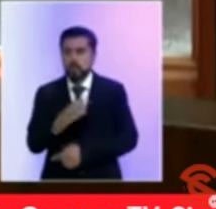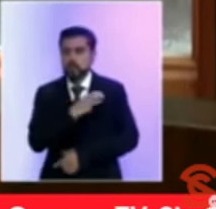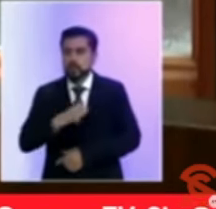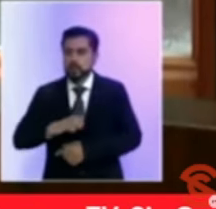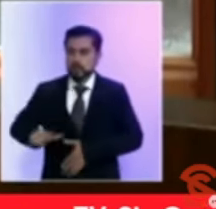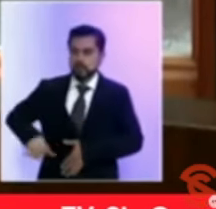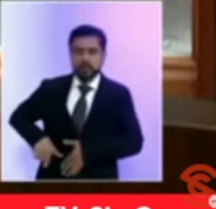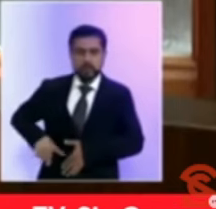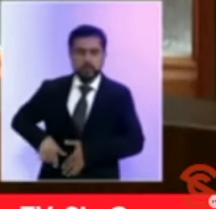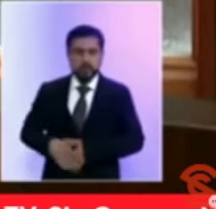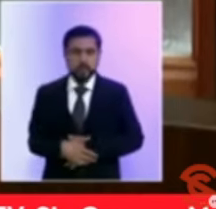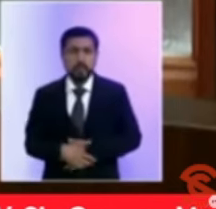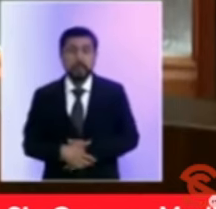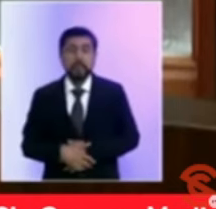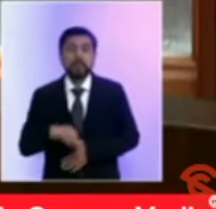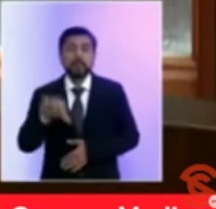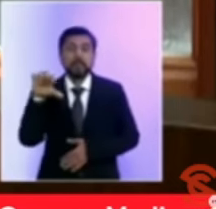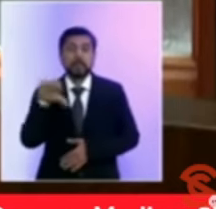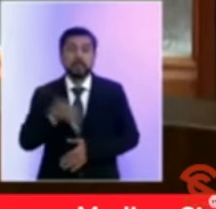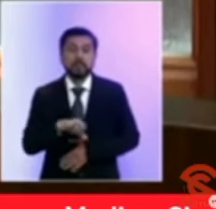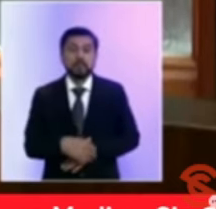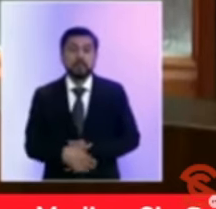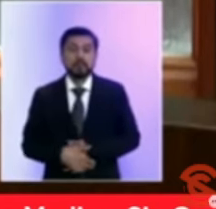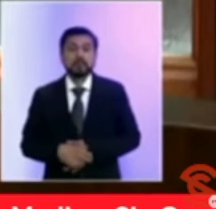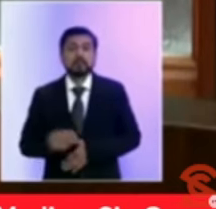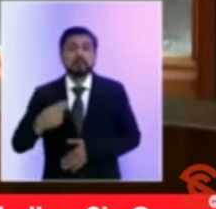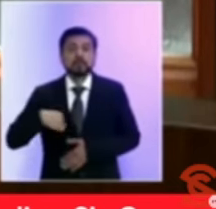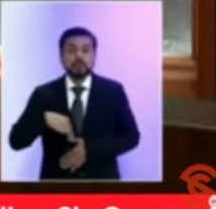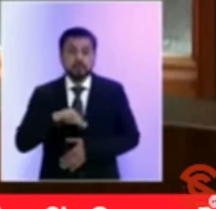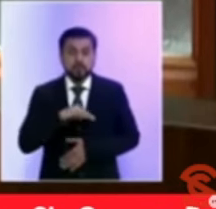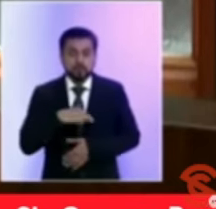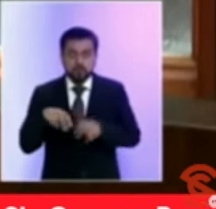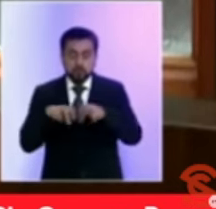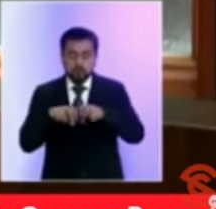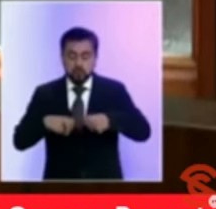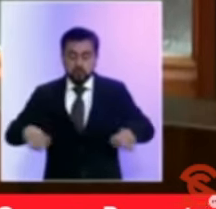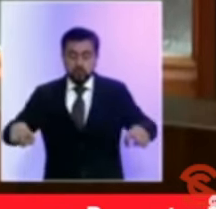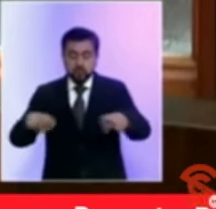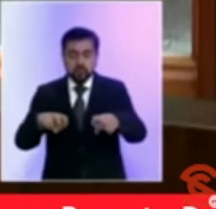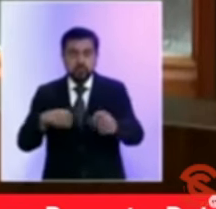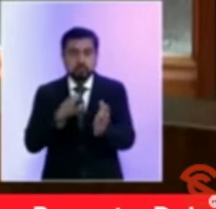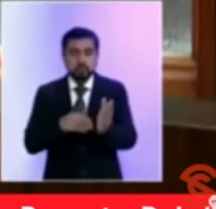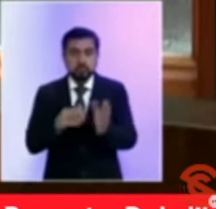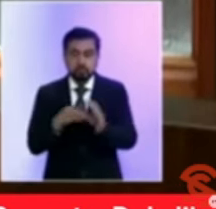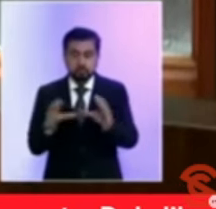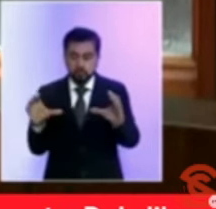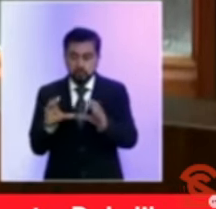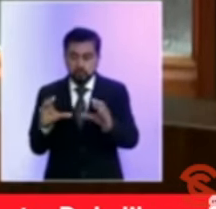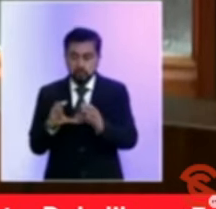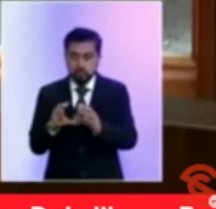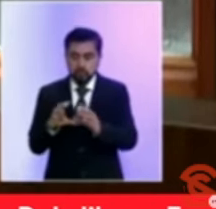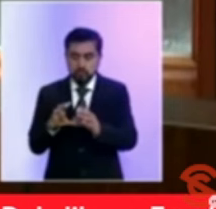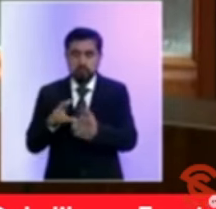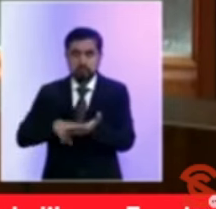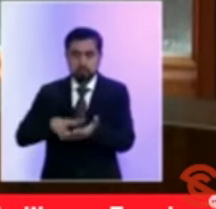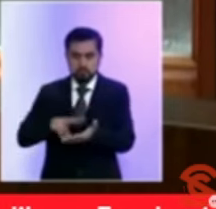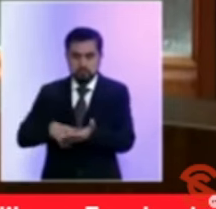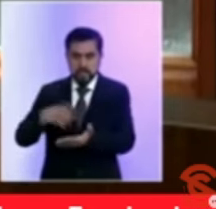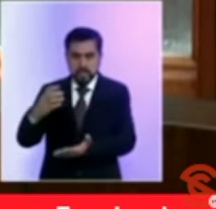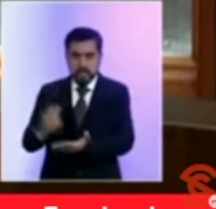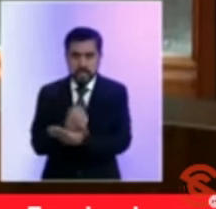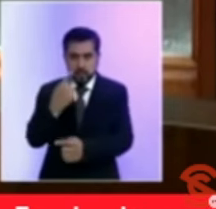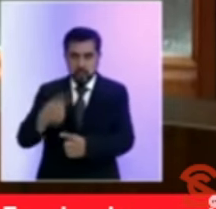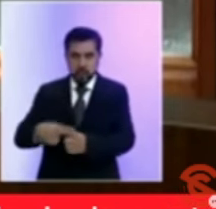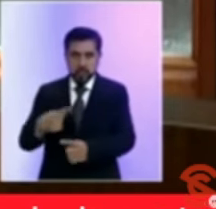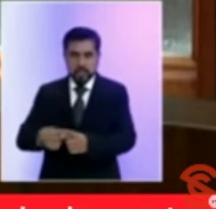hoy también este pleno entrega la constancia de presidenta electa a la